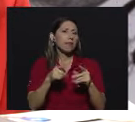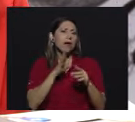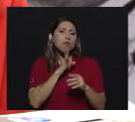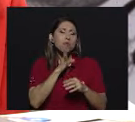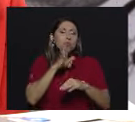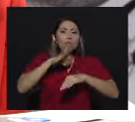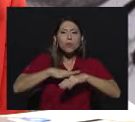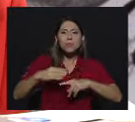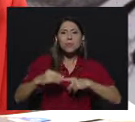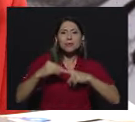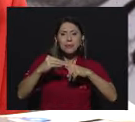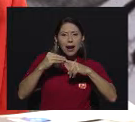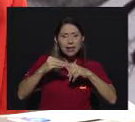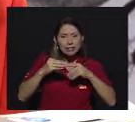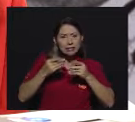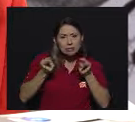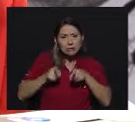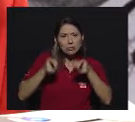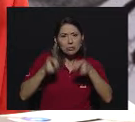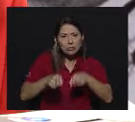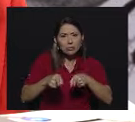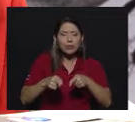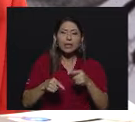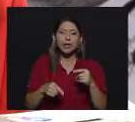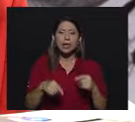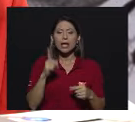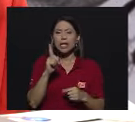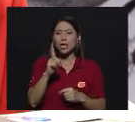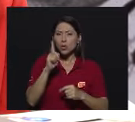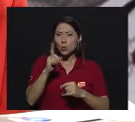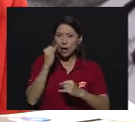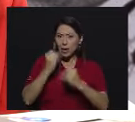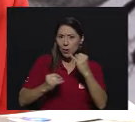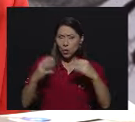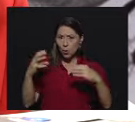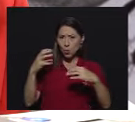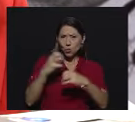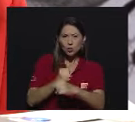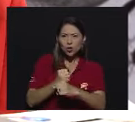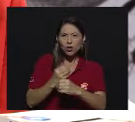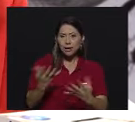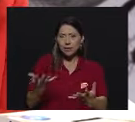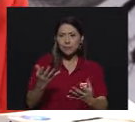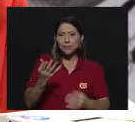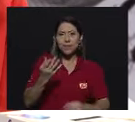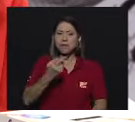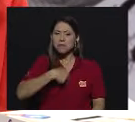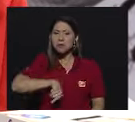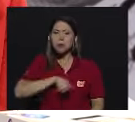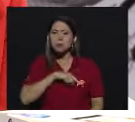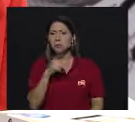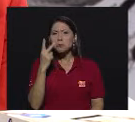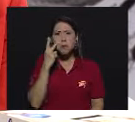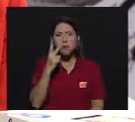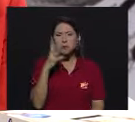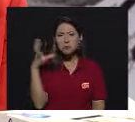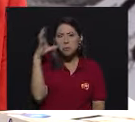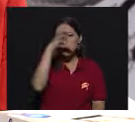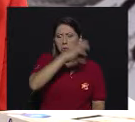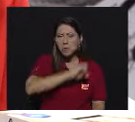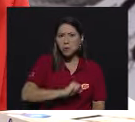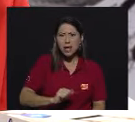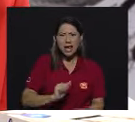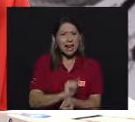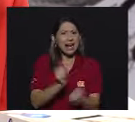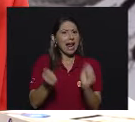hace un recorrido de las principales tendencias y una conclusión primera a la que llega es que no hemos notado grandes